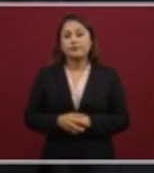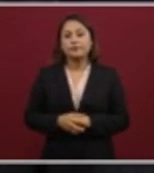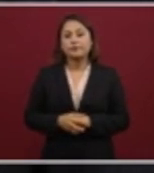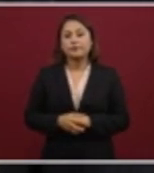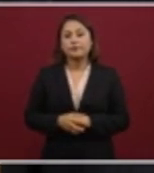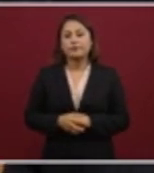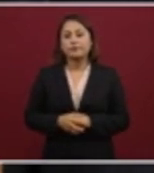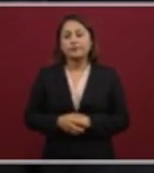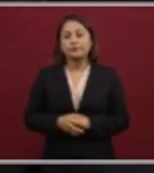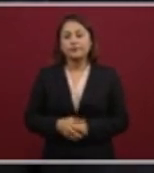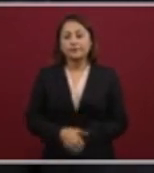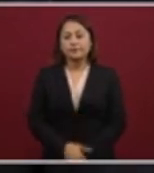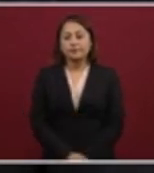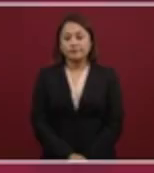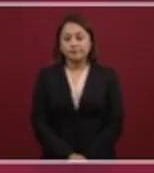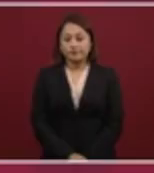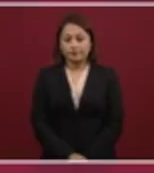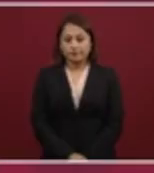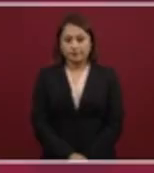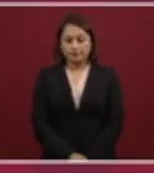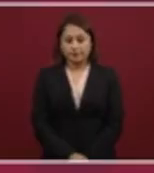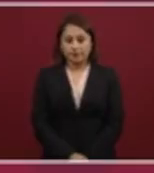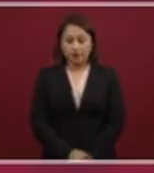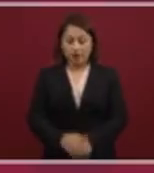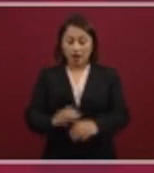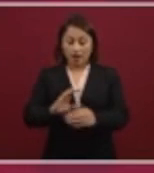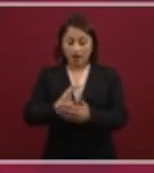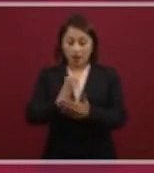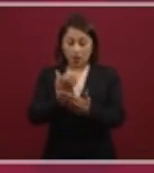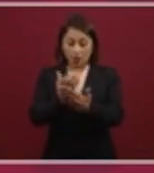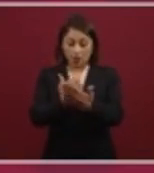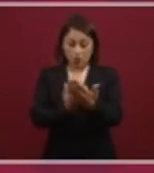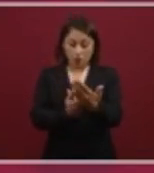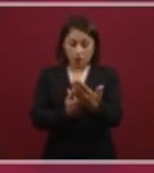el contrato para explotar gas